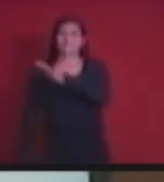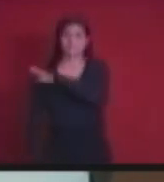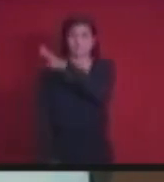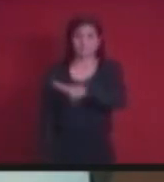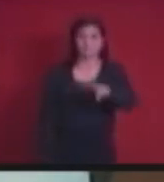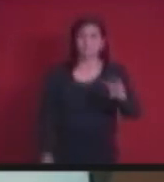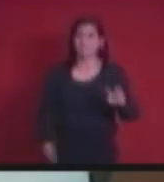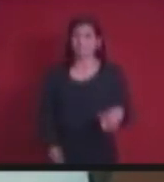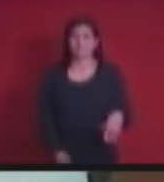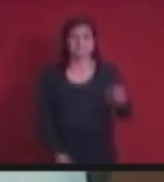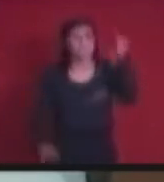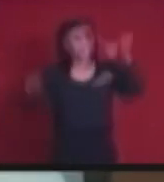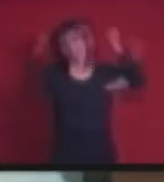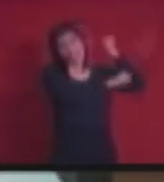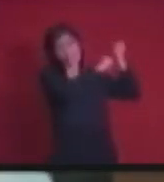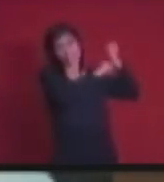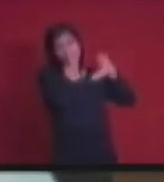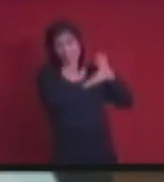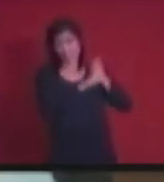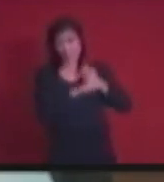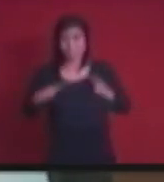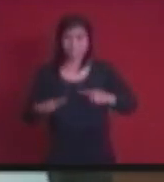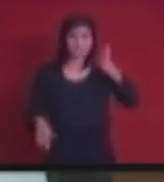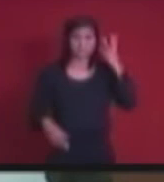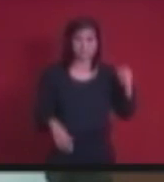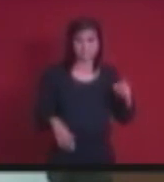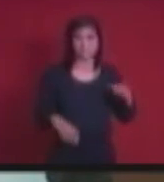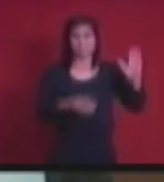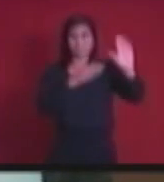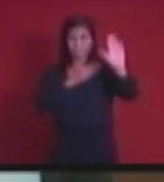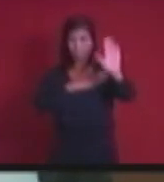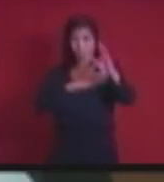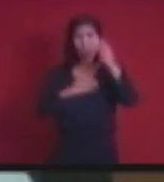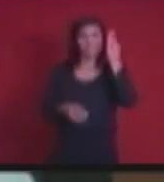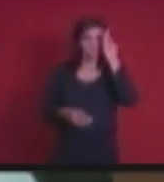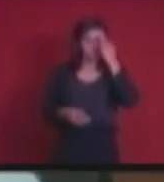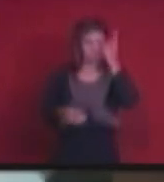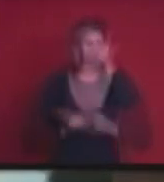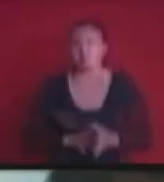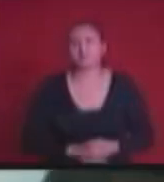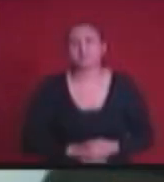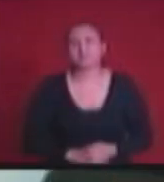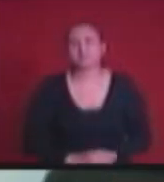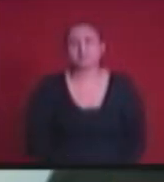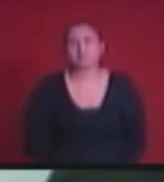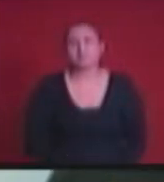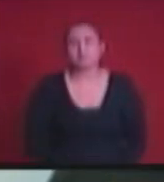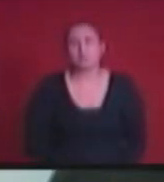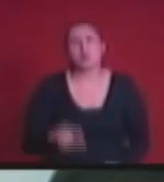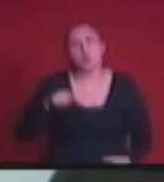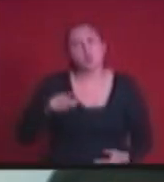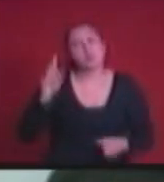usted puede inventar lo que usted quiera. Los ciudadanos de Colima están cansados de las promesas de falsos profetas. Hoy es un